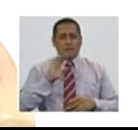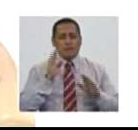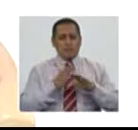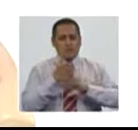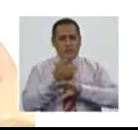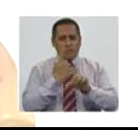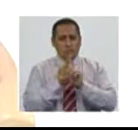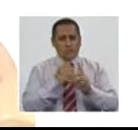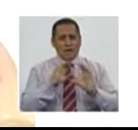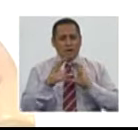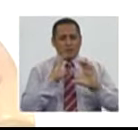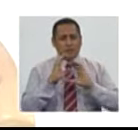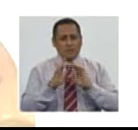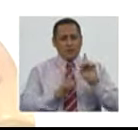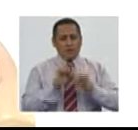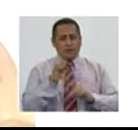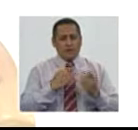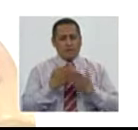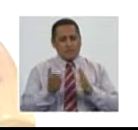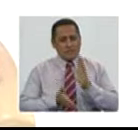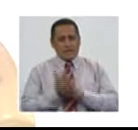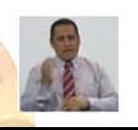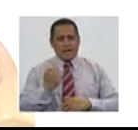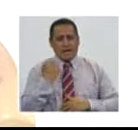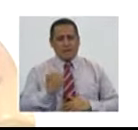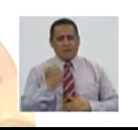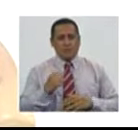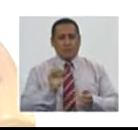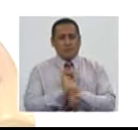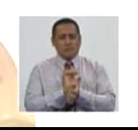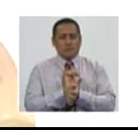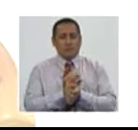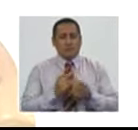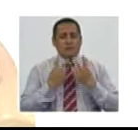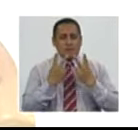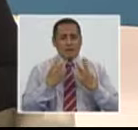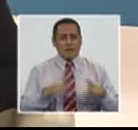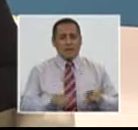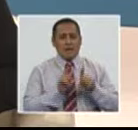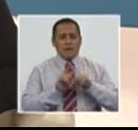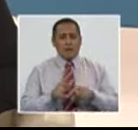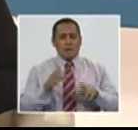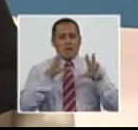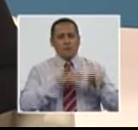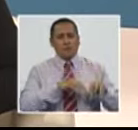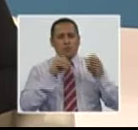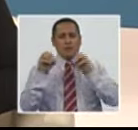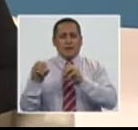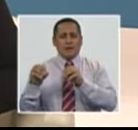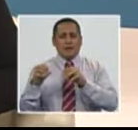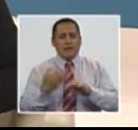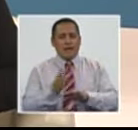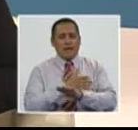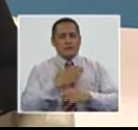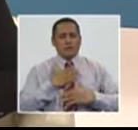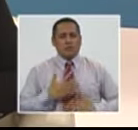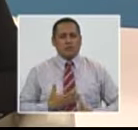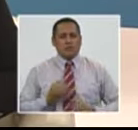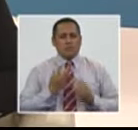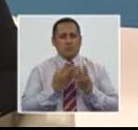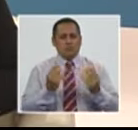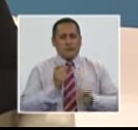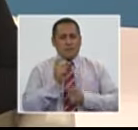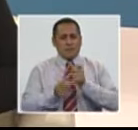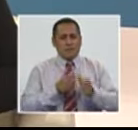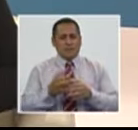intervenimos también para que de alguna manera salga más pronto de la cárcel claro o como por ejemplo para repatriar restos